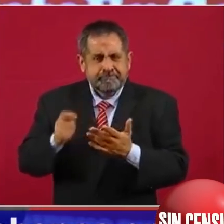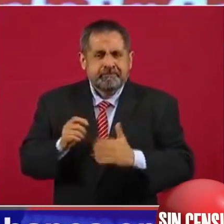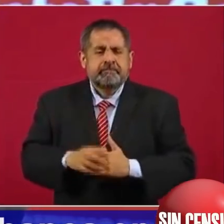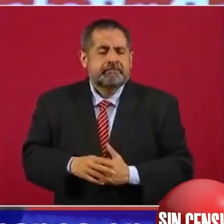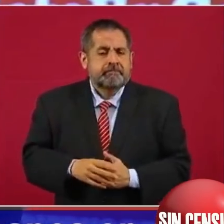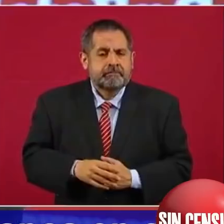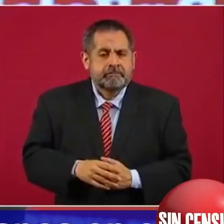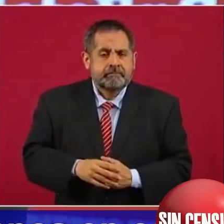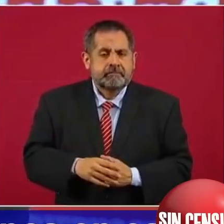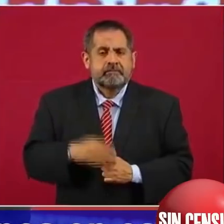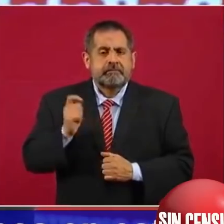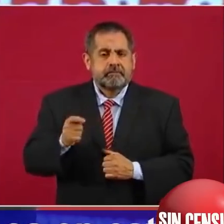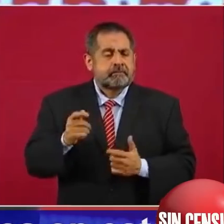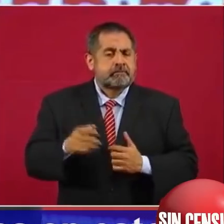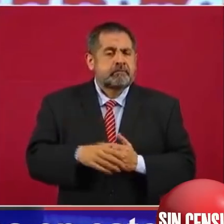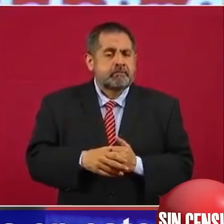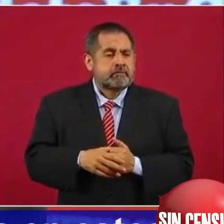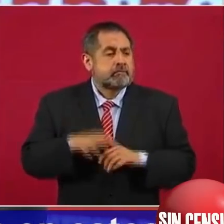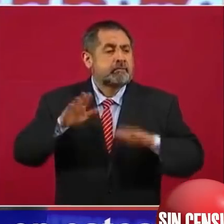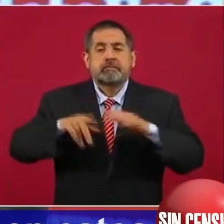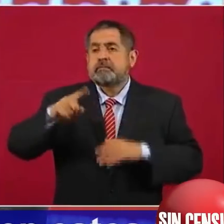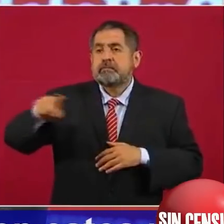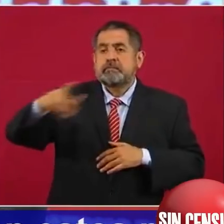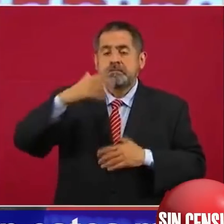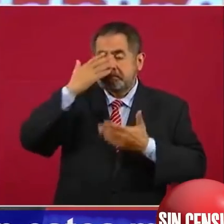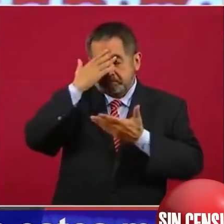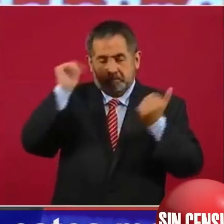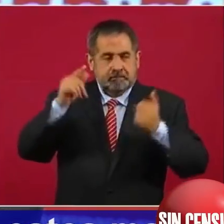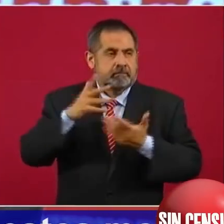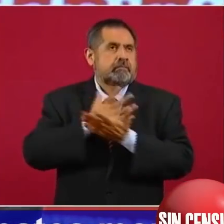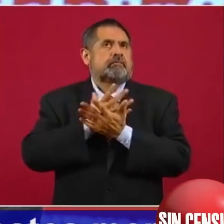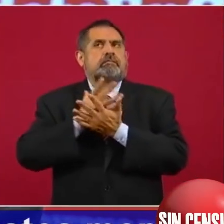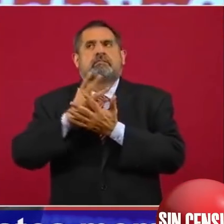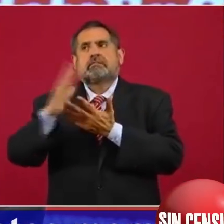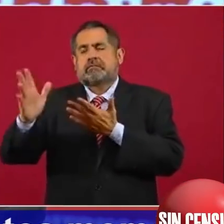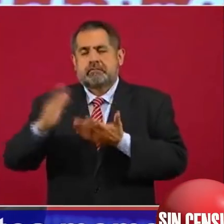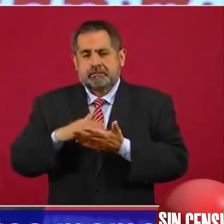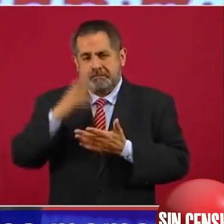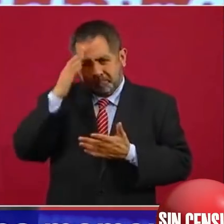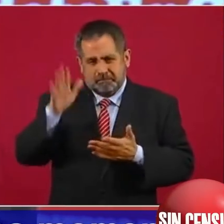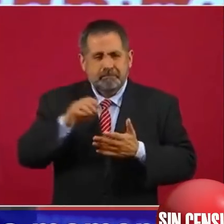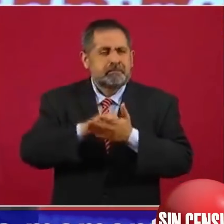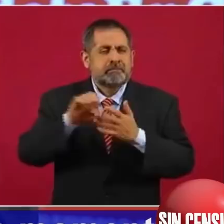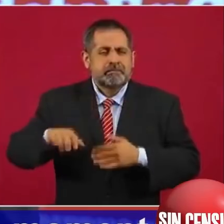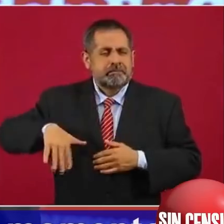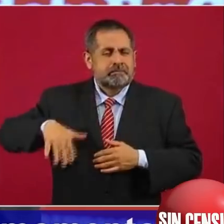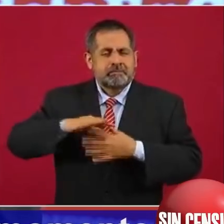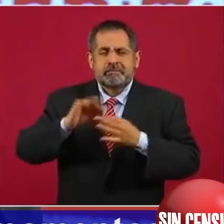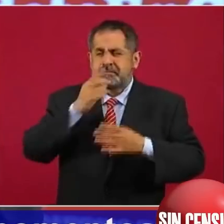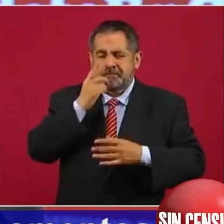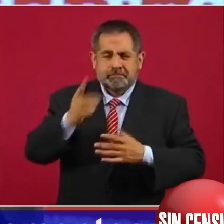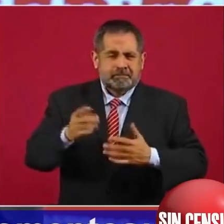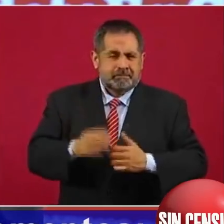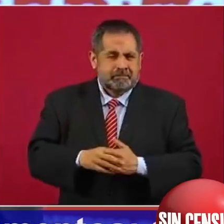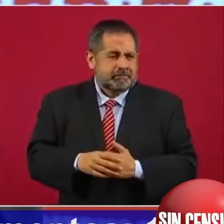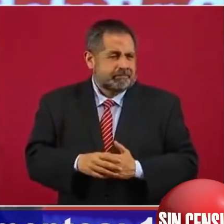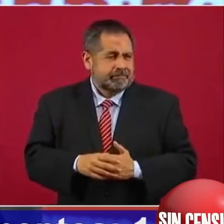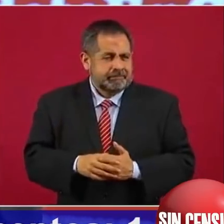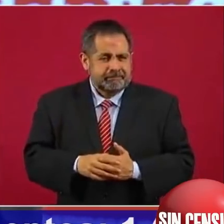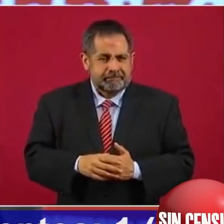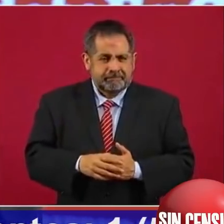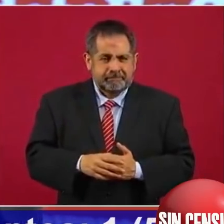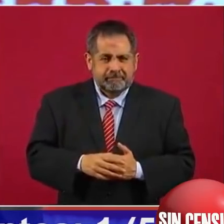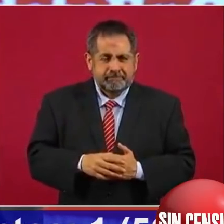porque a veces por desconocimiento se exagera. Hablaban, por ejemplo,